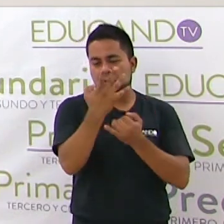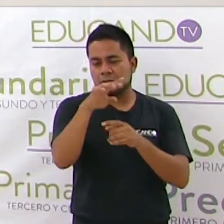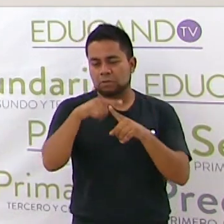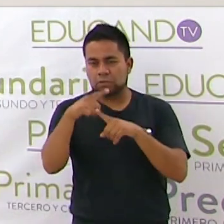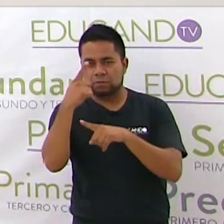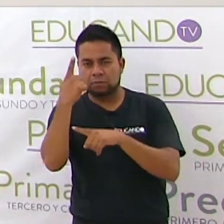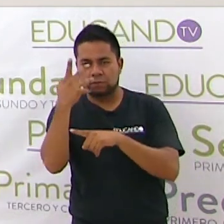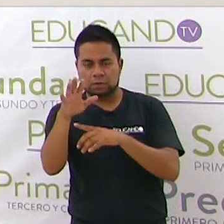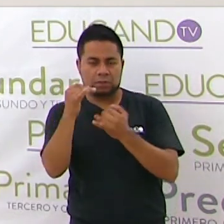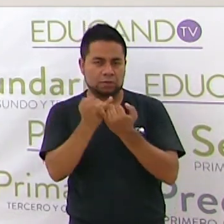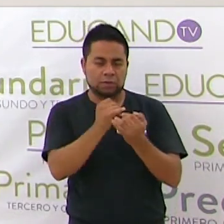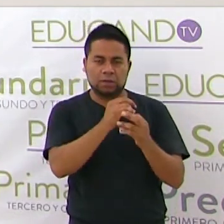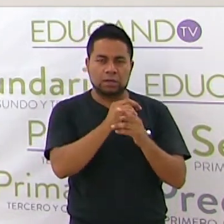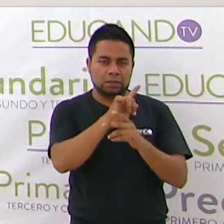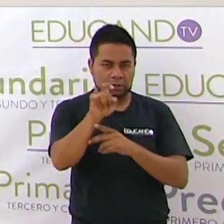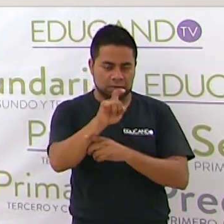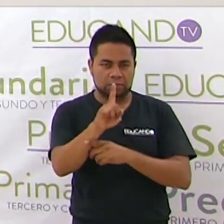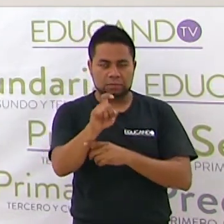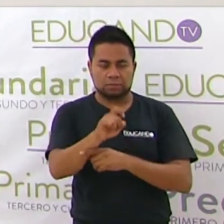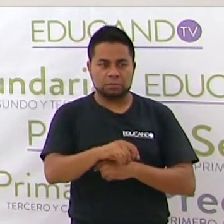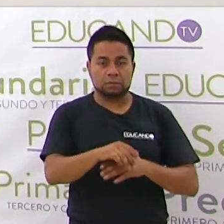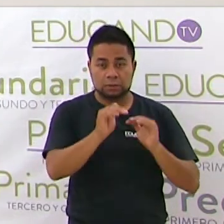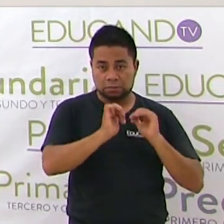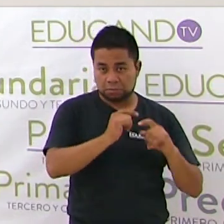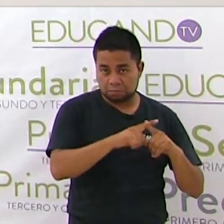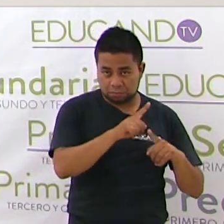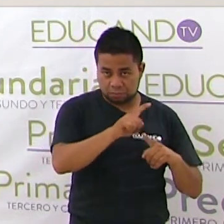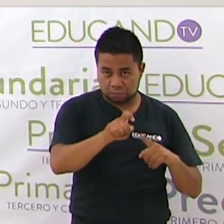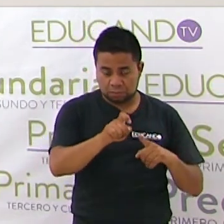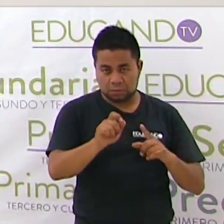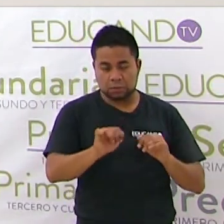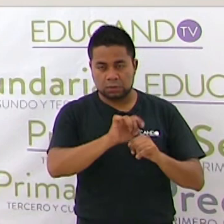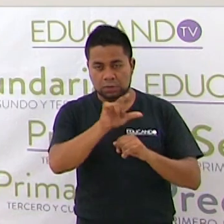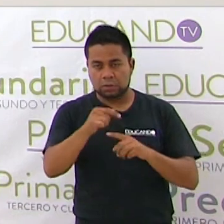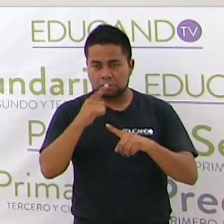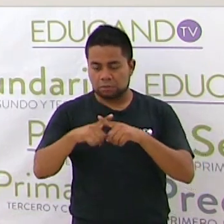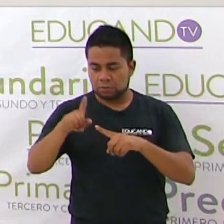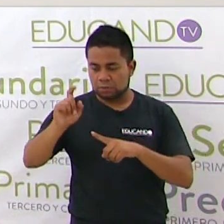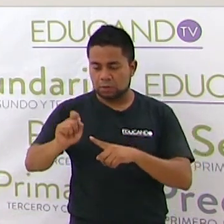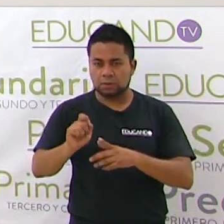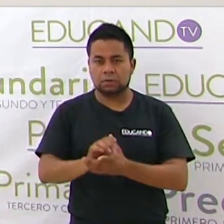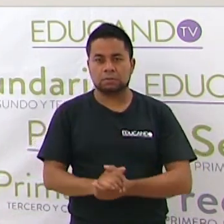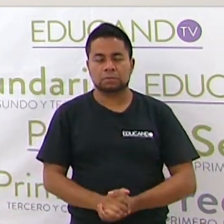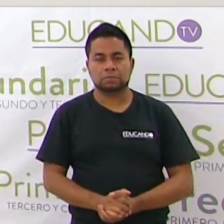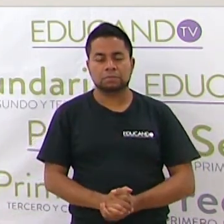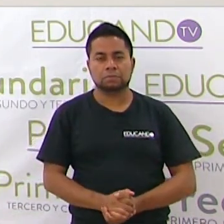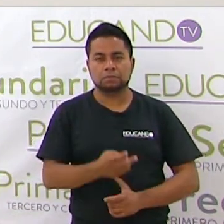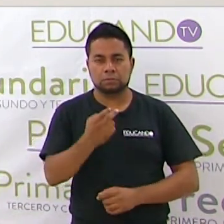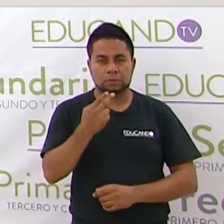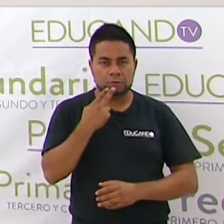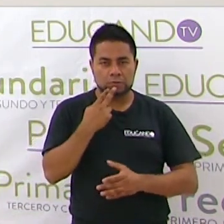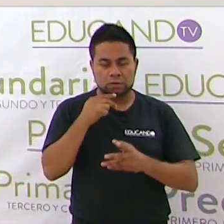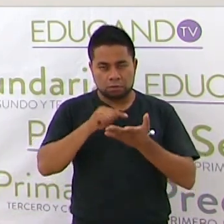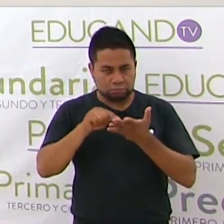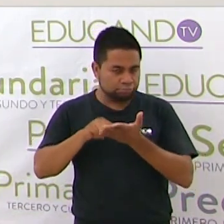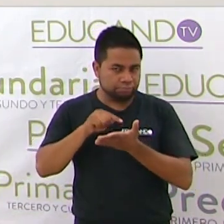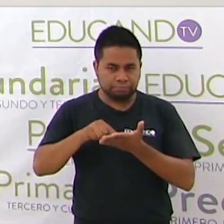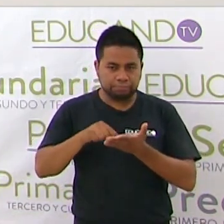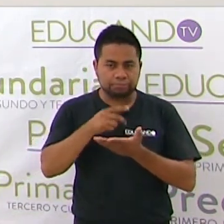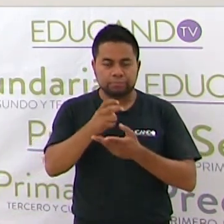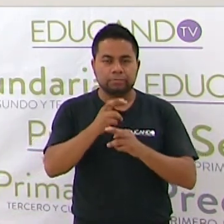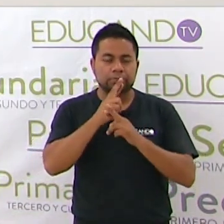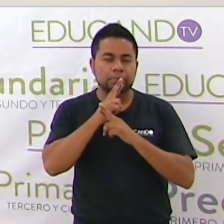100. Y luego esto a su vez lo voy a multiplicar por 20. Estoy utilizando mi calculadora. Entonces me